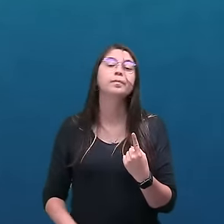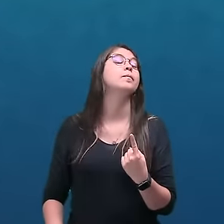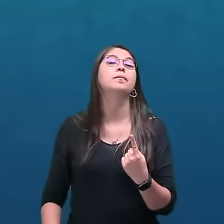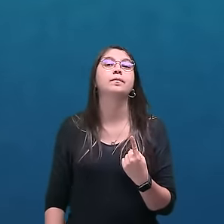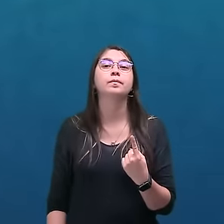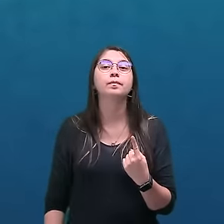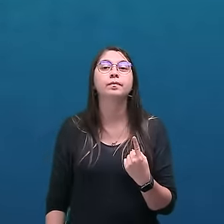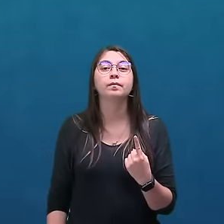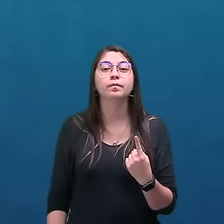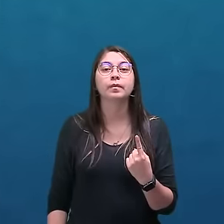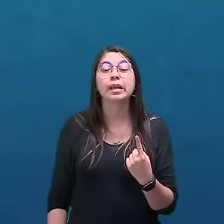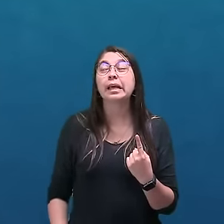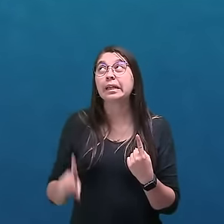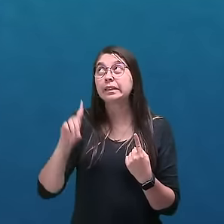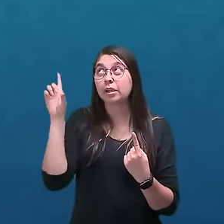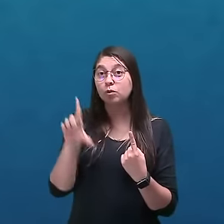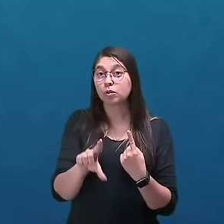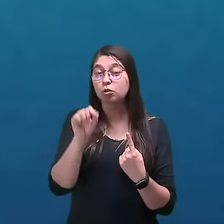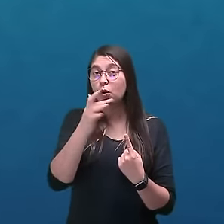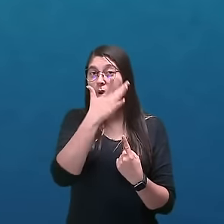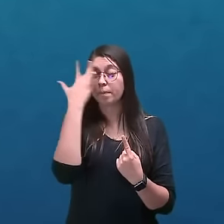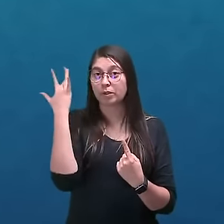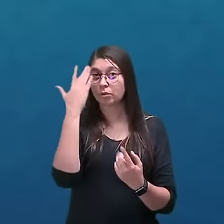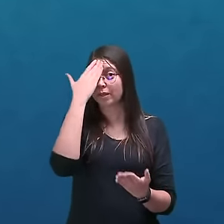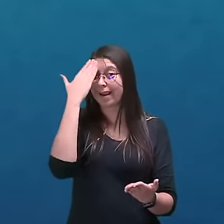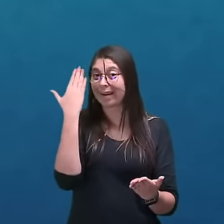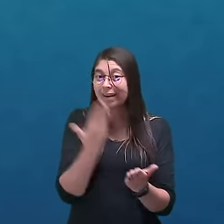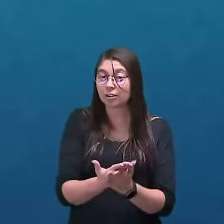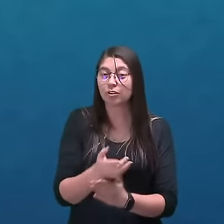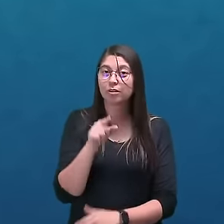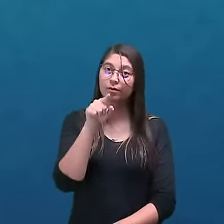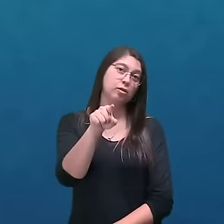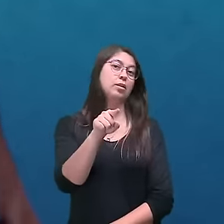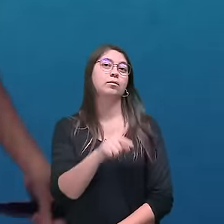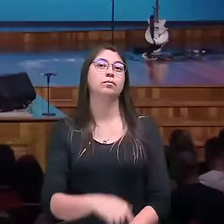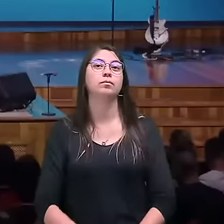Dios va a levantar a alguien que acredite en você.